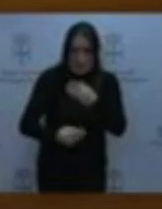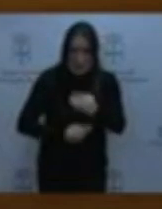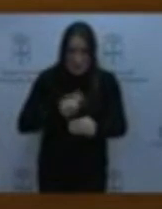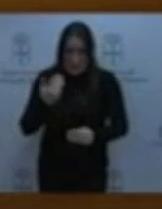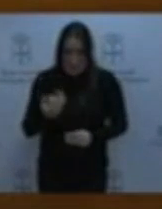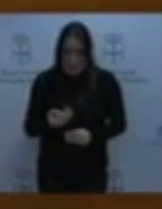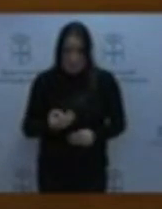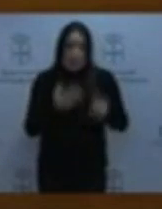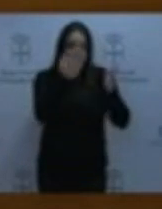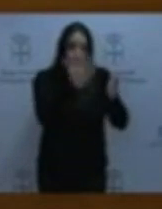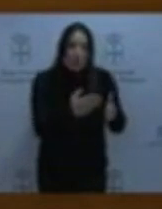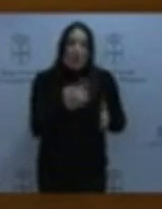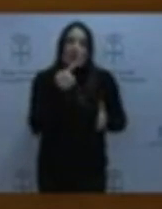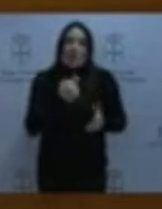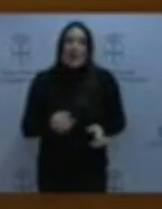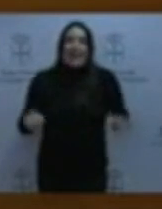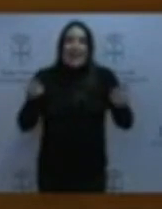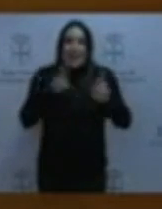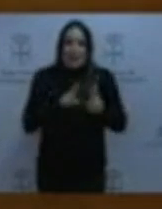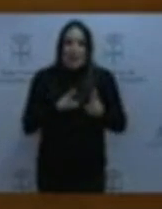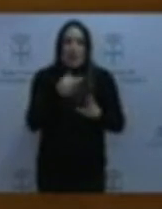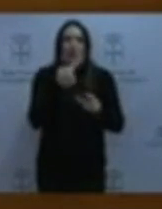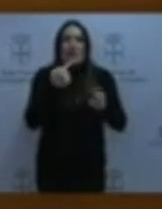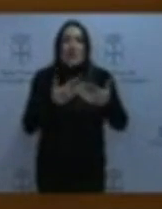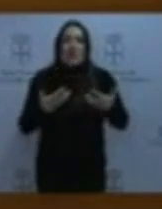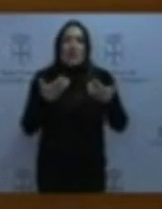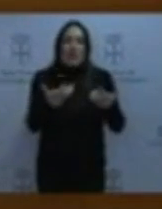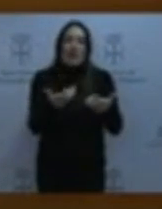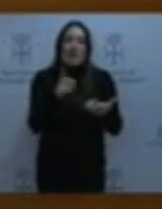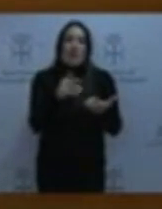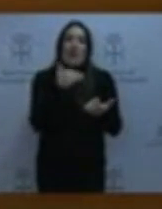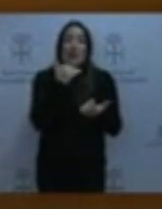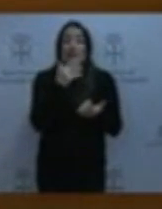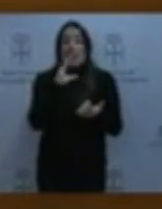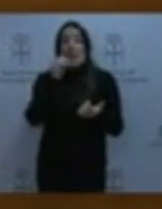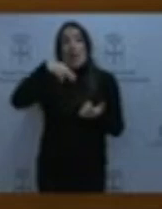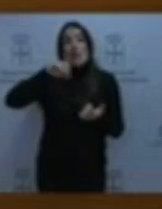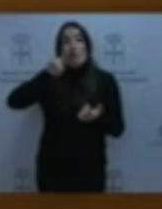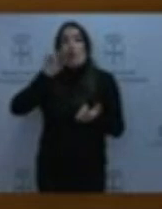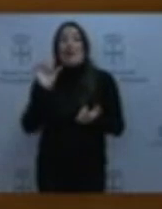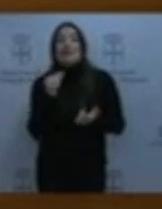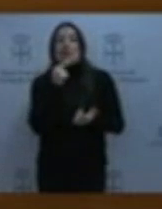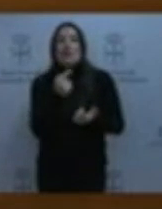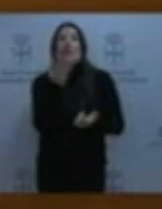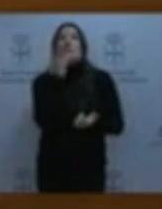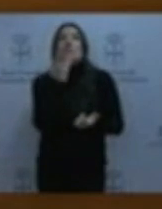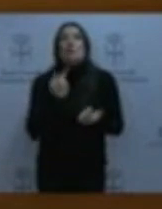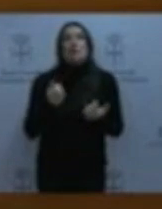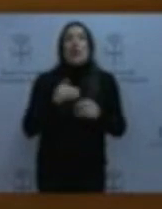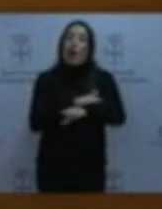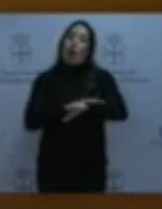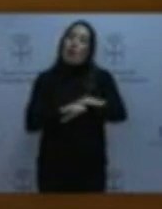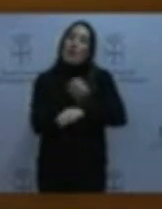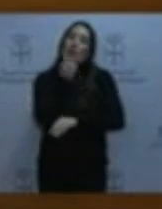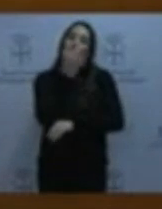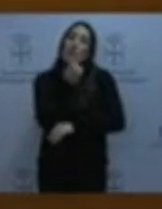Hablaba usted de la restauración y efectivamente citaba usted casi a Cánovas cuando decía que me hubiese gustado un gobierno del PSOE, de Ciudadanos